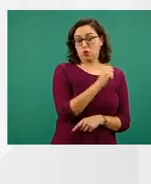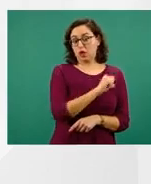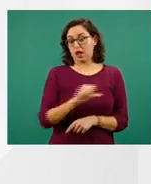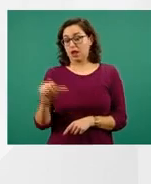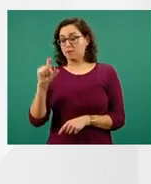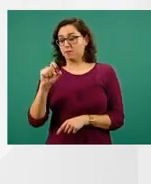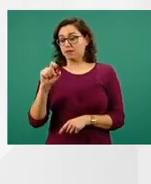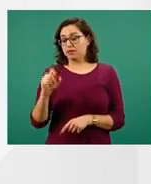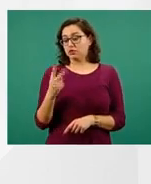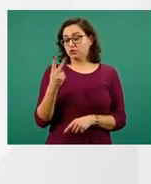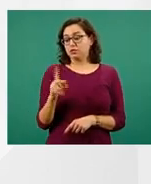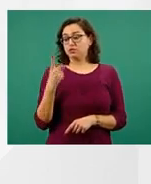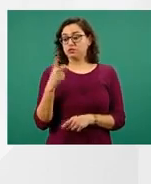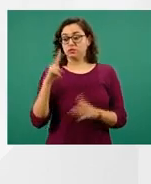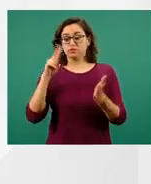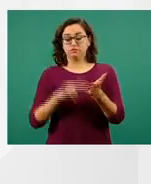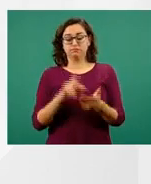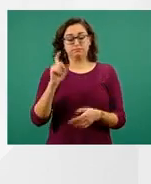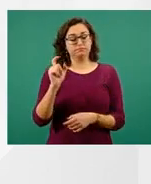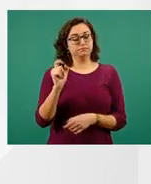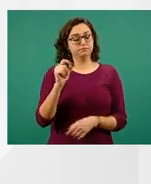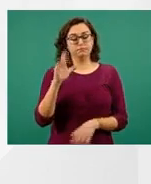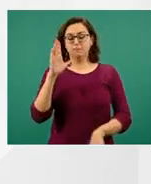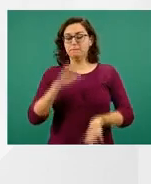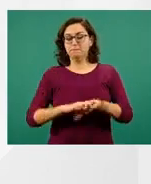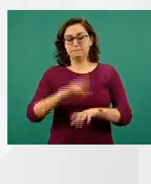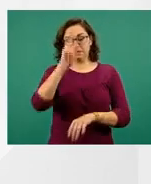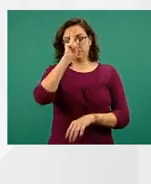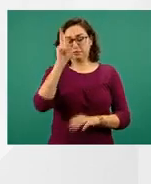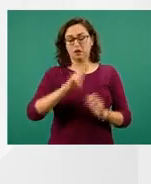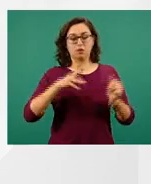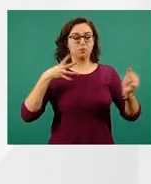las fechas con mayores registros de casos en esta entidad.